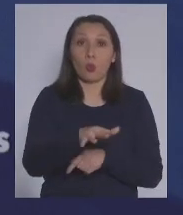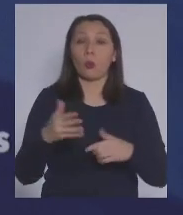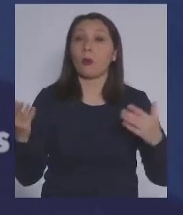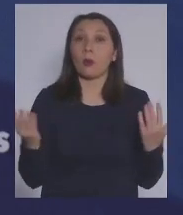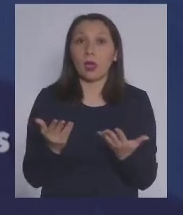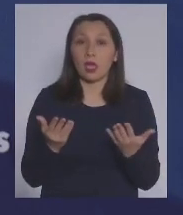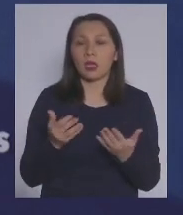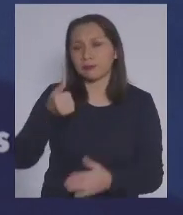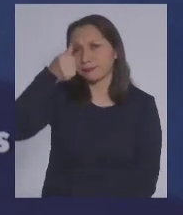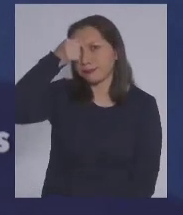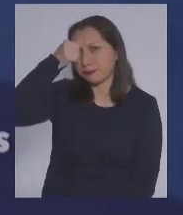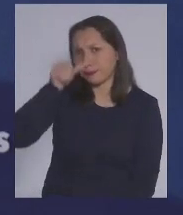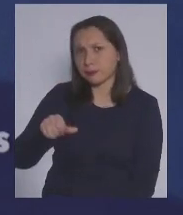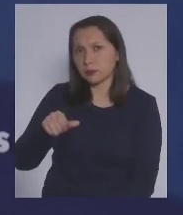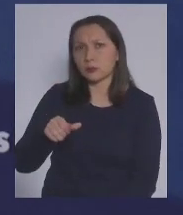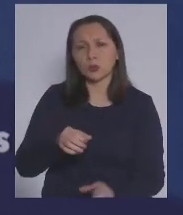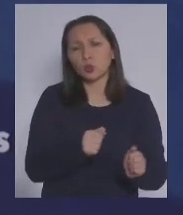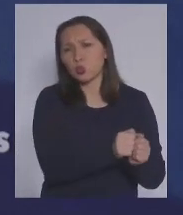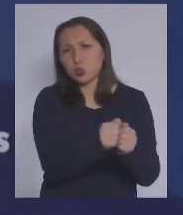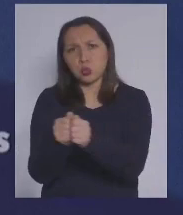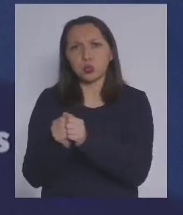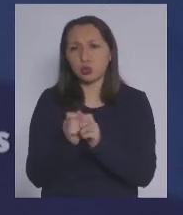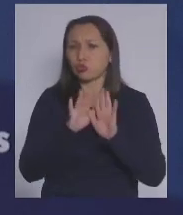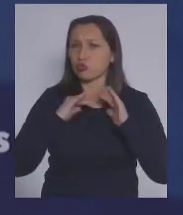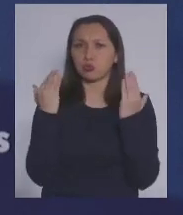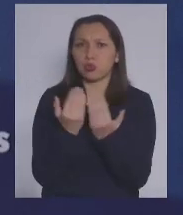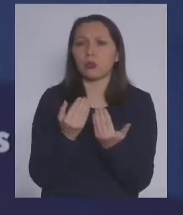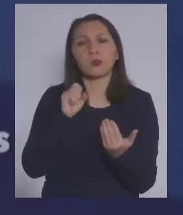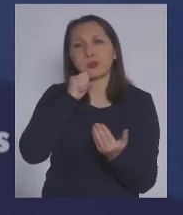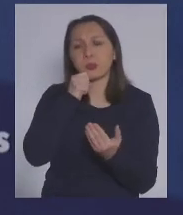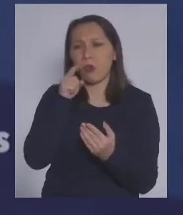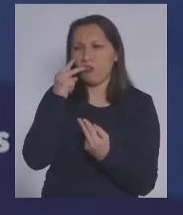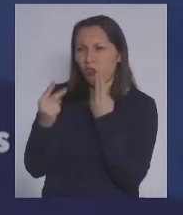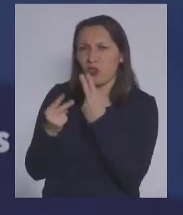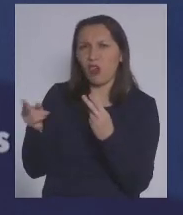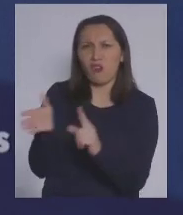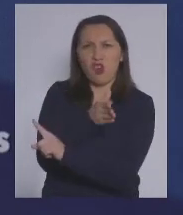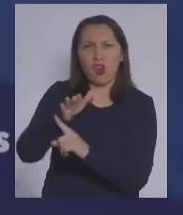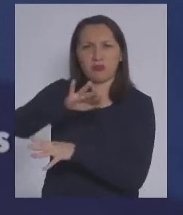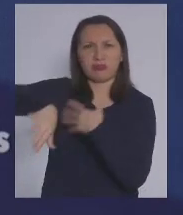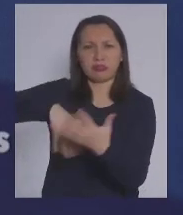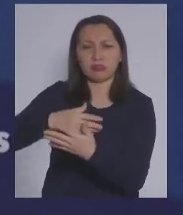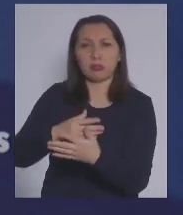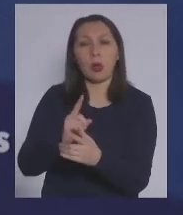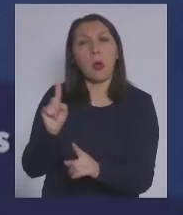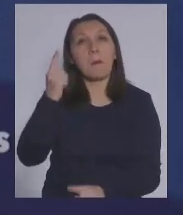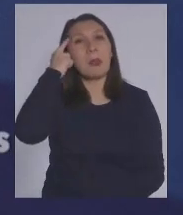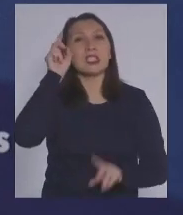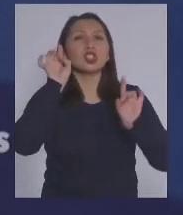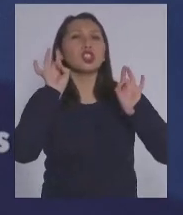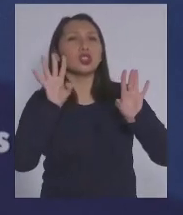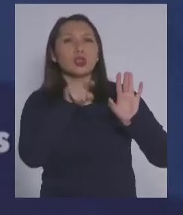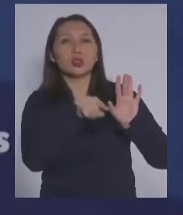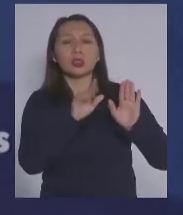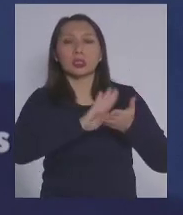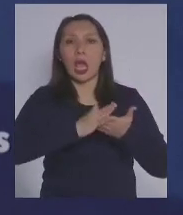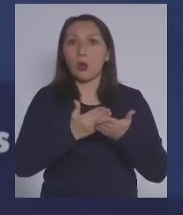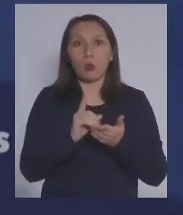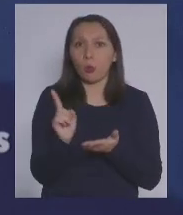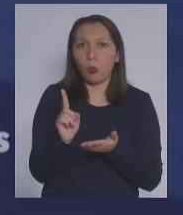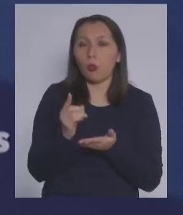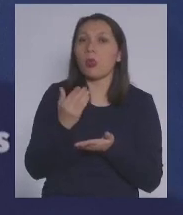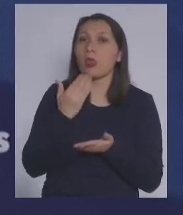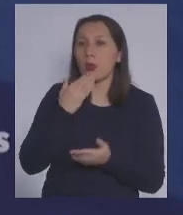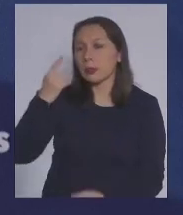caso condenamos unánimemente la violencia no solamente pensando en la salud sino que pensando también